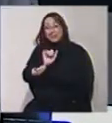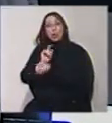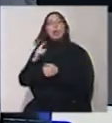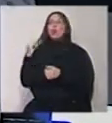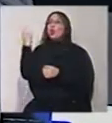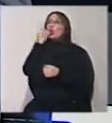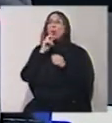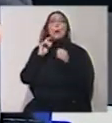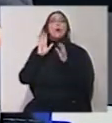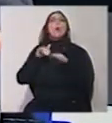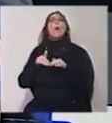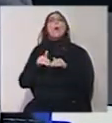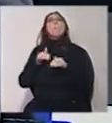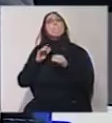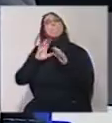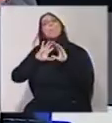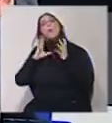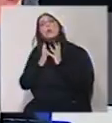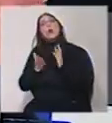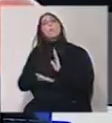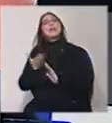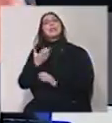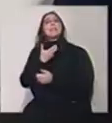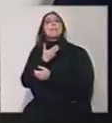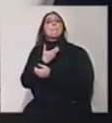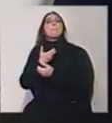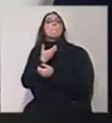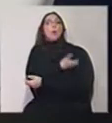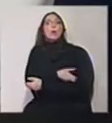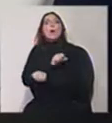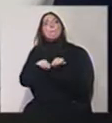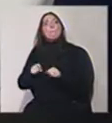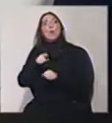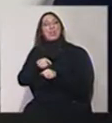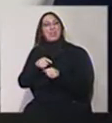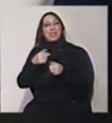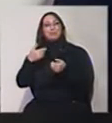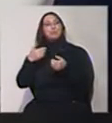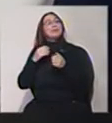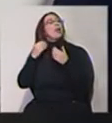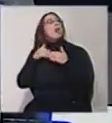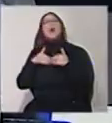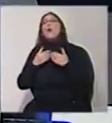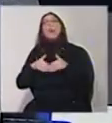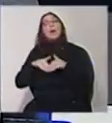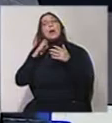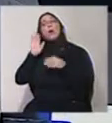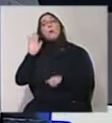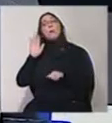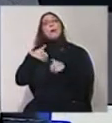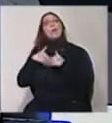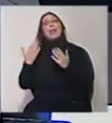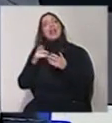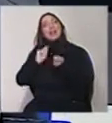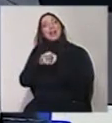países del mundo son los más pobres, uh-huh. Es decir, los más vulnerables. En segundo lugar, compromete cualquier reforma que se esté realizando con